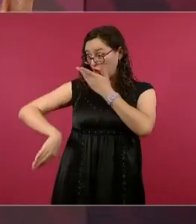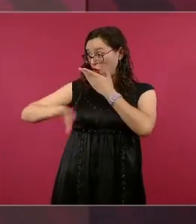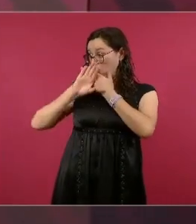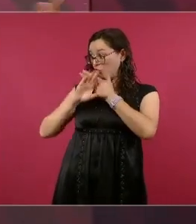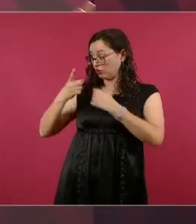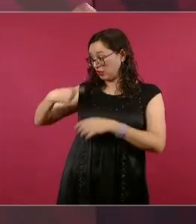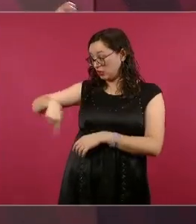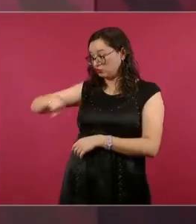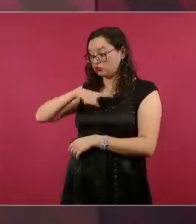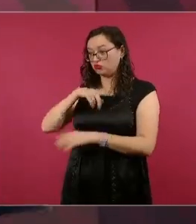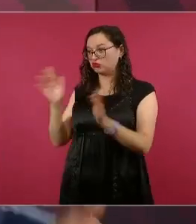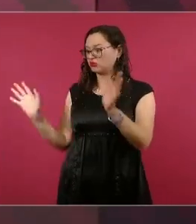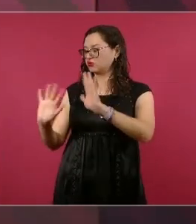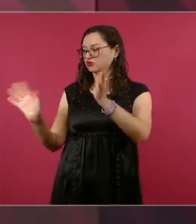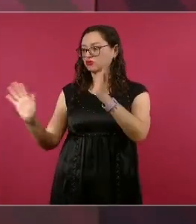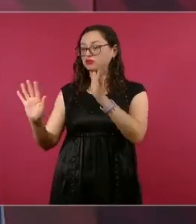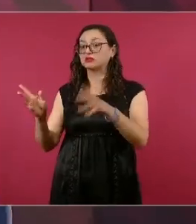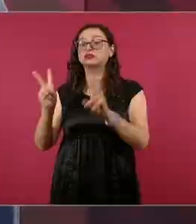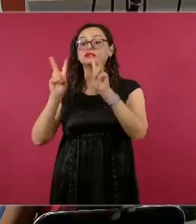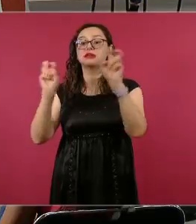esto es un asunto político.